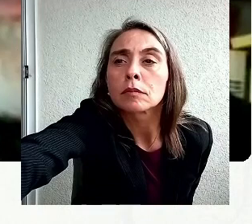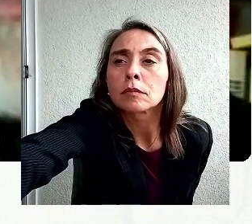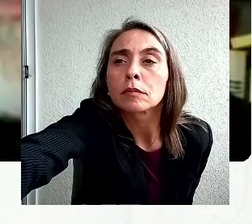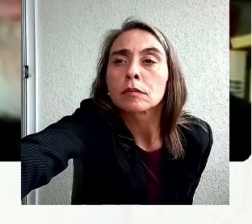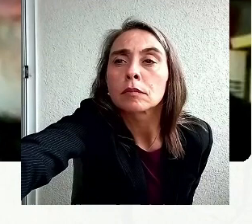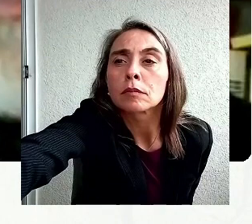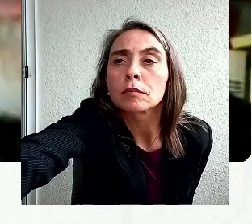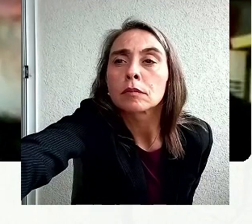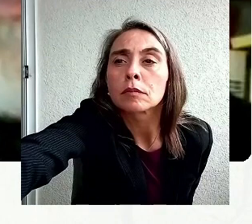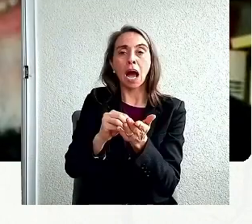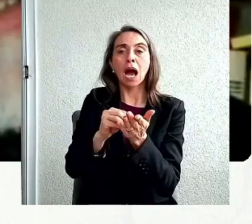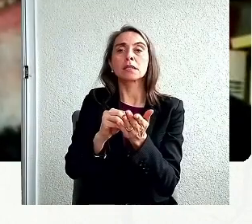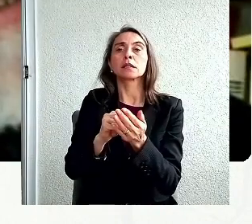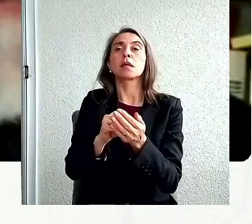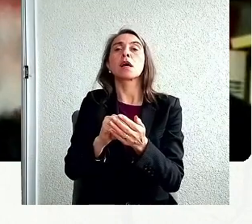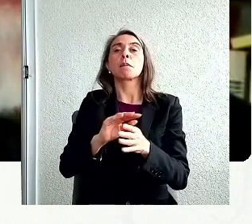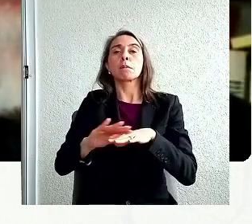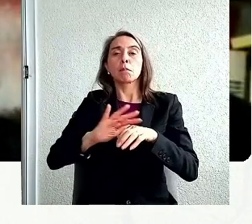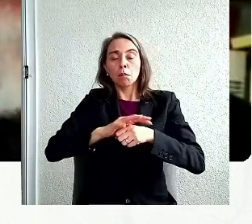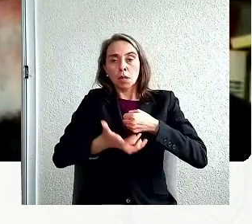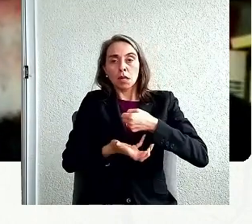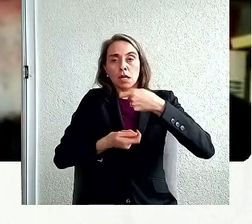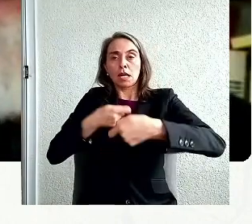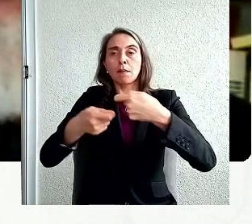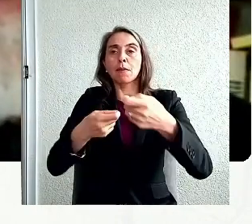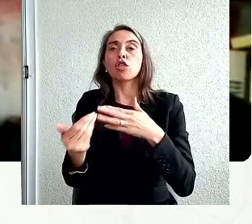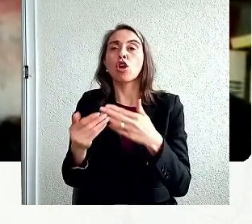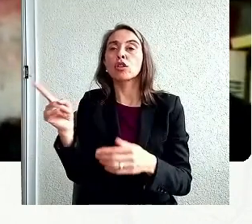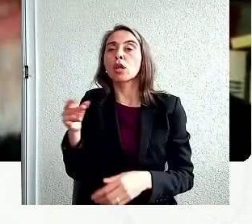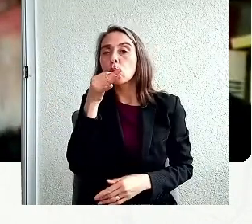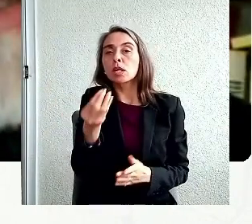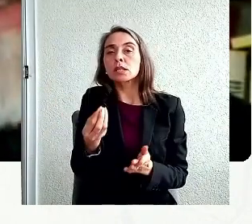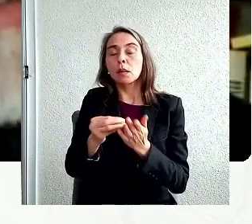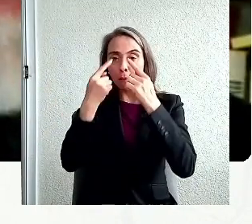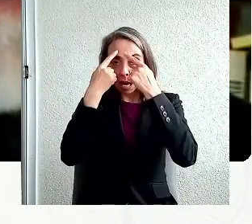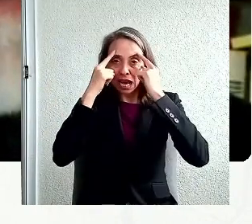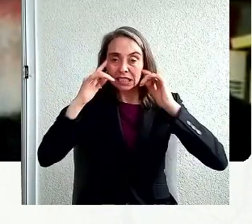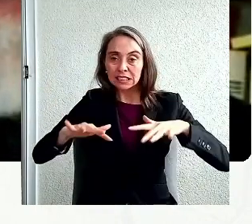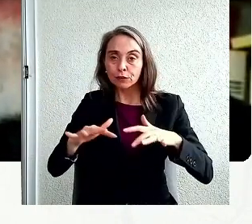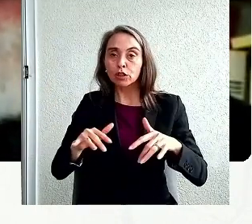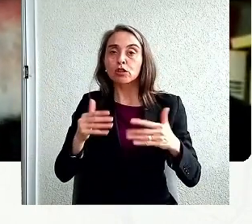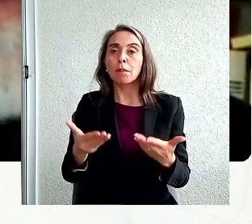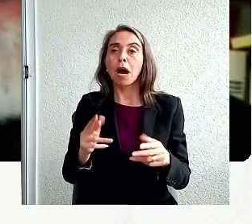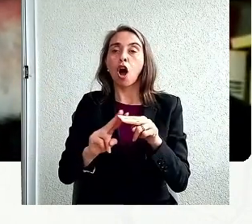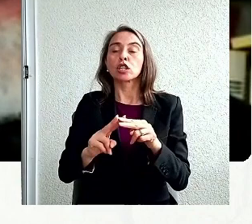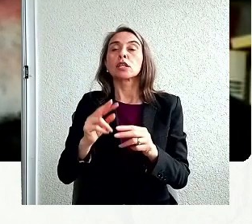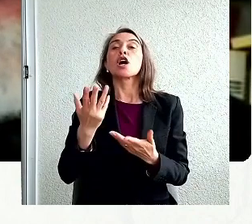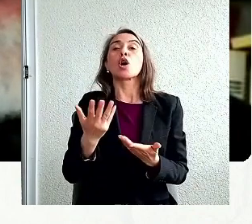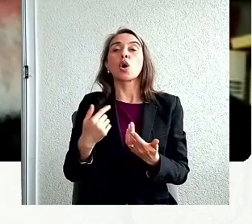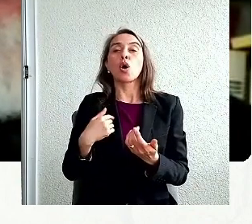tú que hay más esfuerzo a hacer ahora? ¿En adaptación, resiliencia o mitigación?